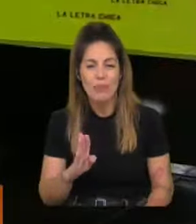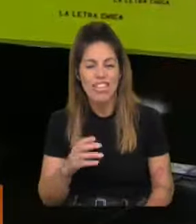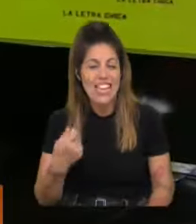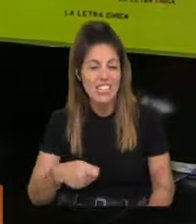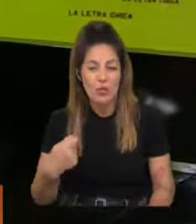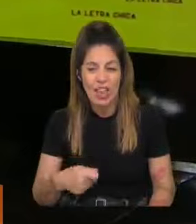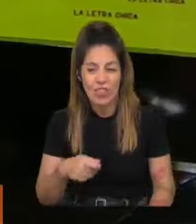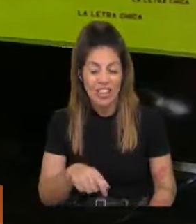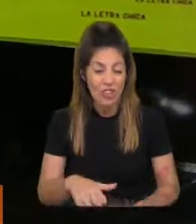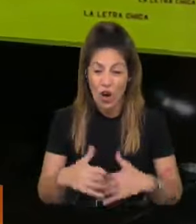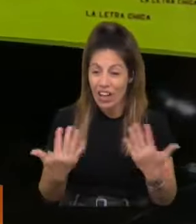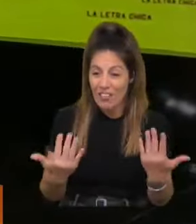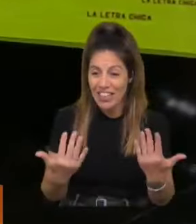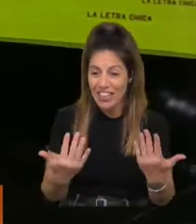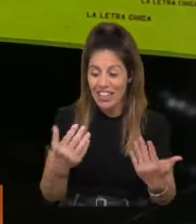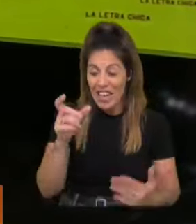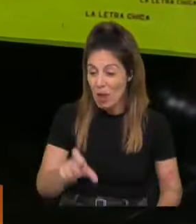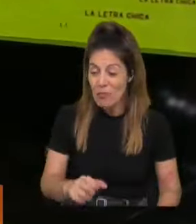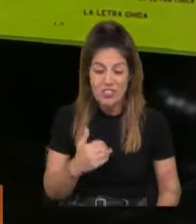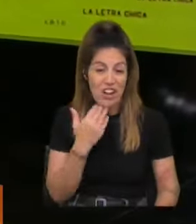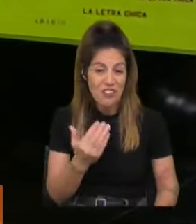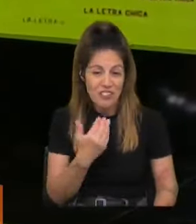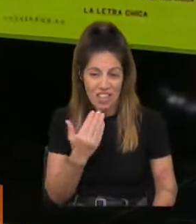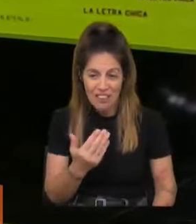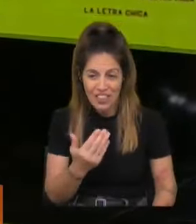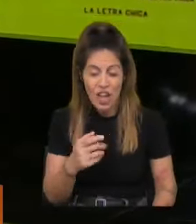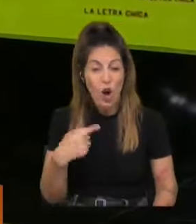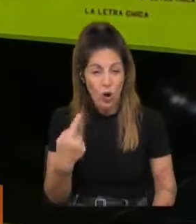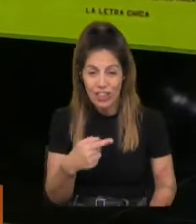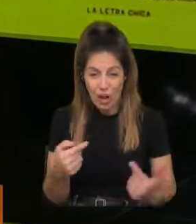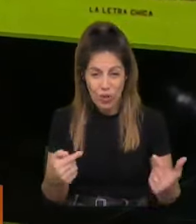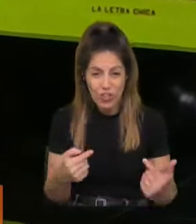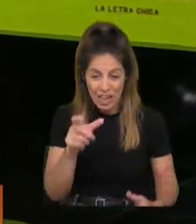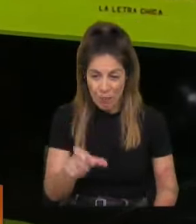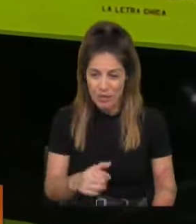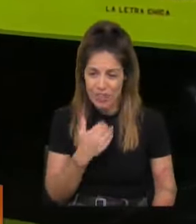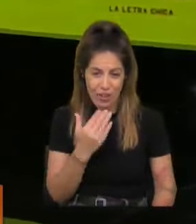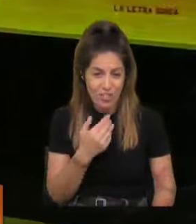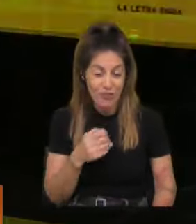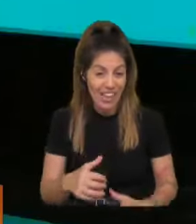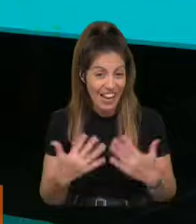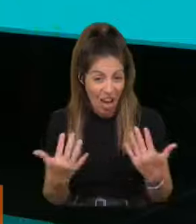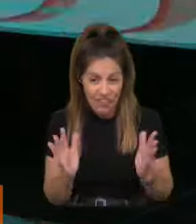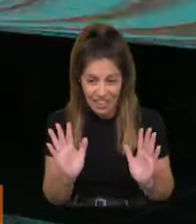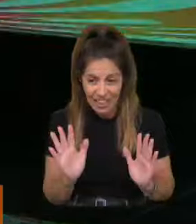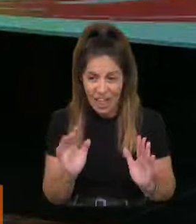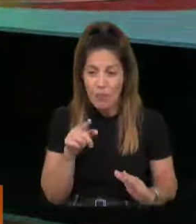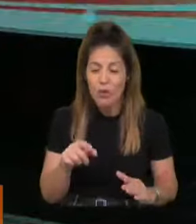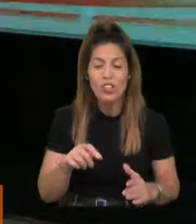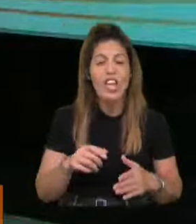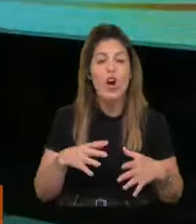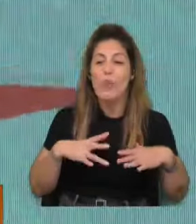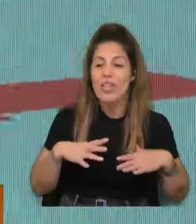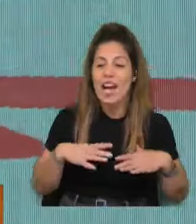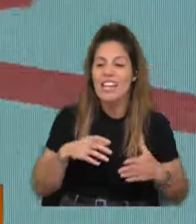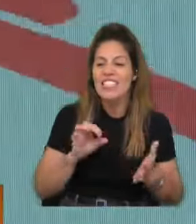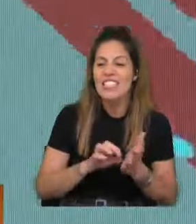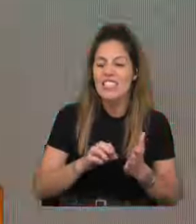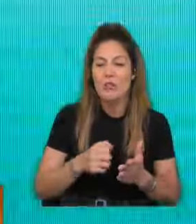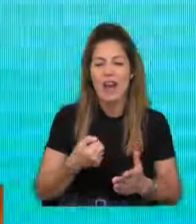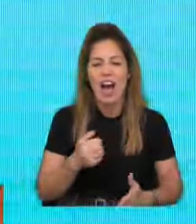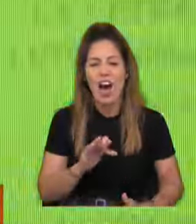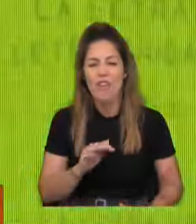esto es muy grave y la gente no lo sabe otra cosa que la gente no sabe y es muy grave vos te jubilas por el sistema fap sabes cuántos